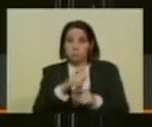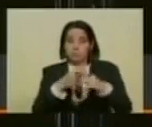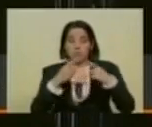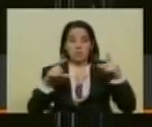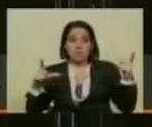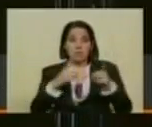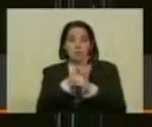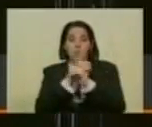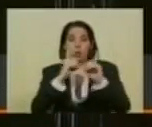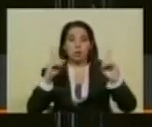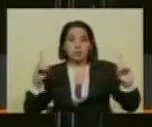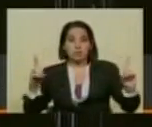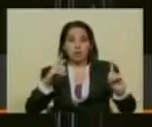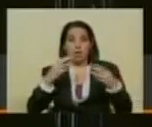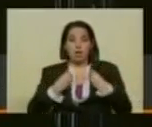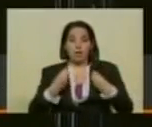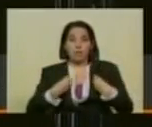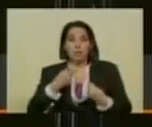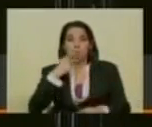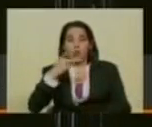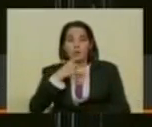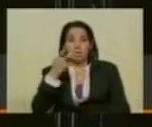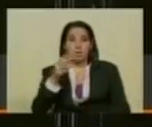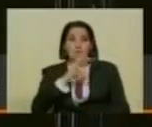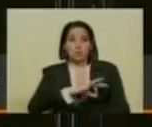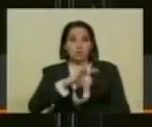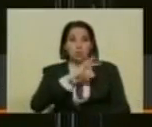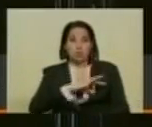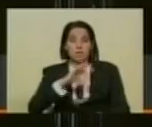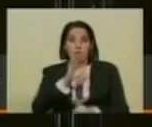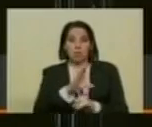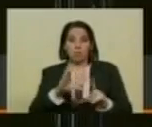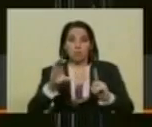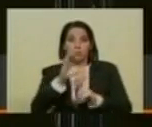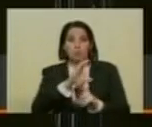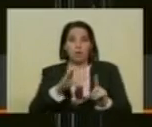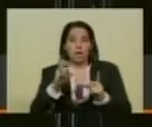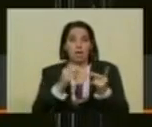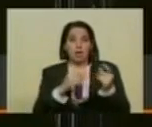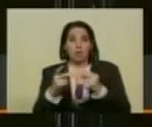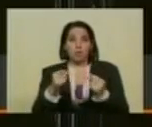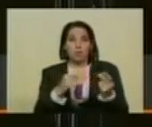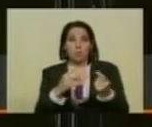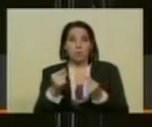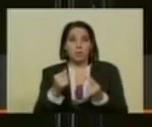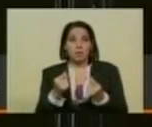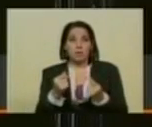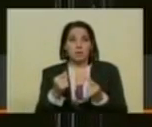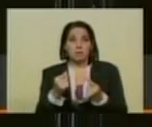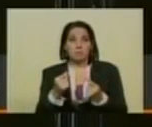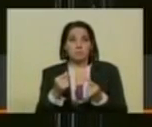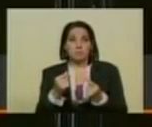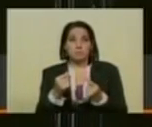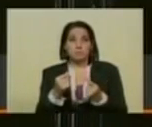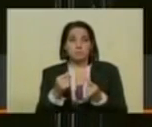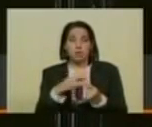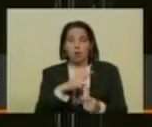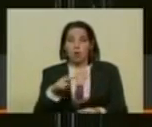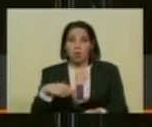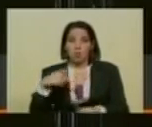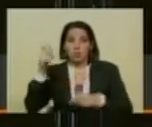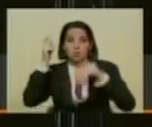vida política, social, cultural, económica. Nuestro comandante